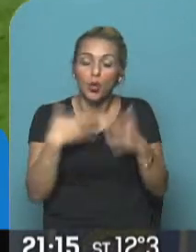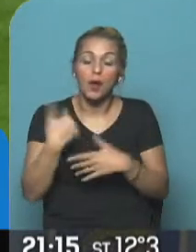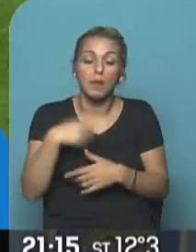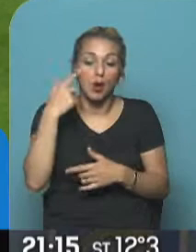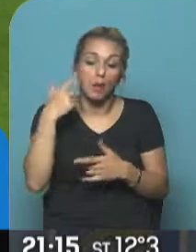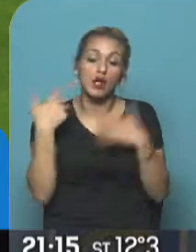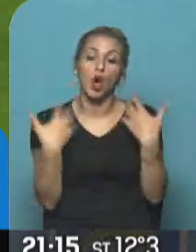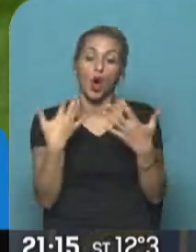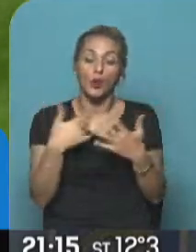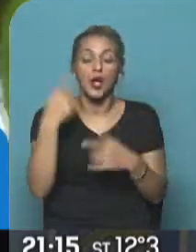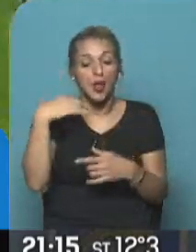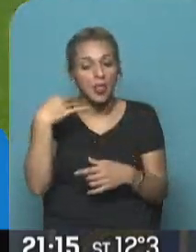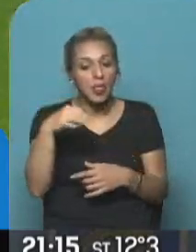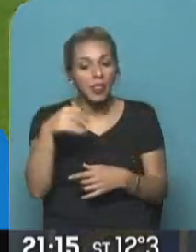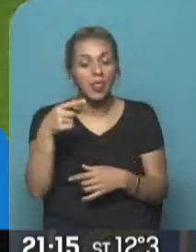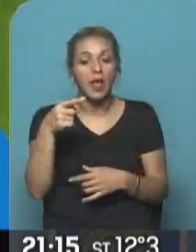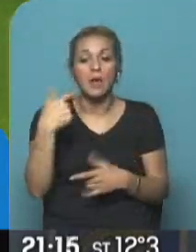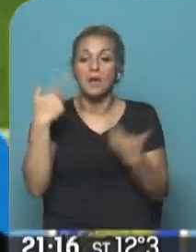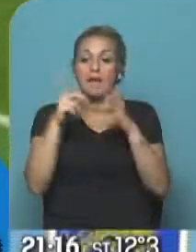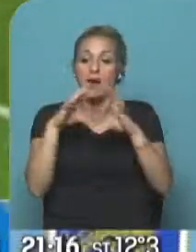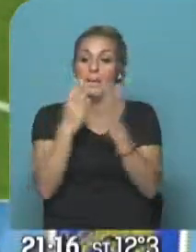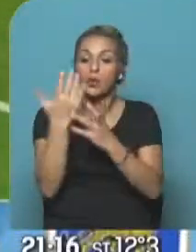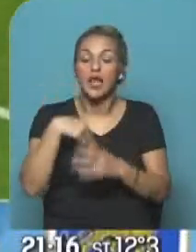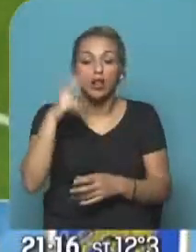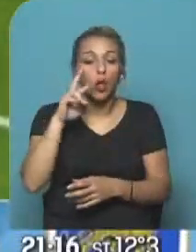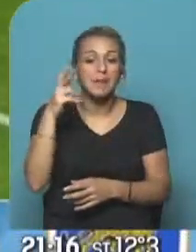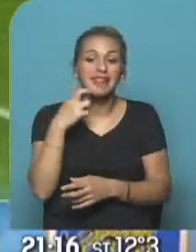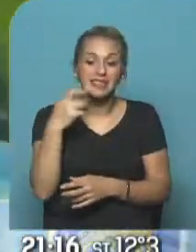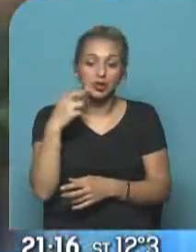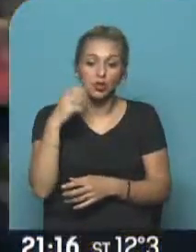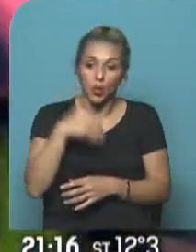obviamente tiene que ver con el Mundial de 2019 en Japón.